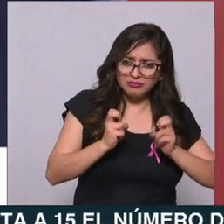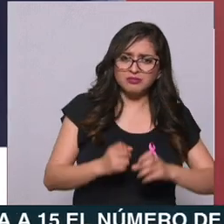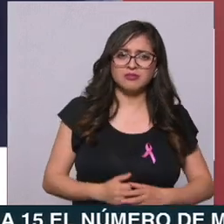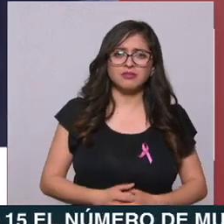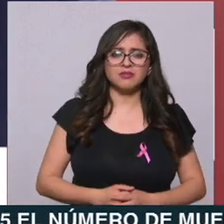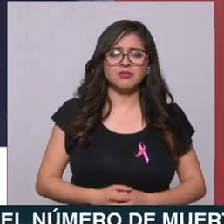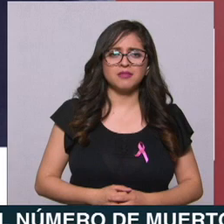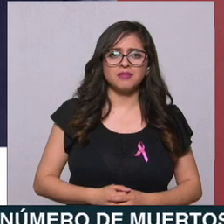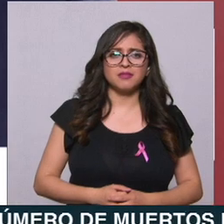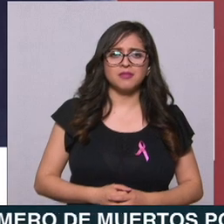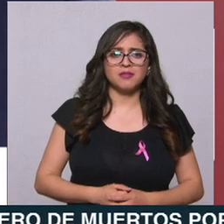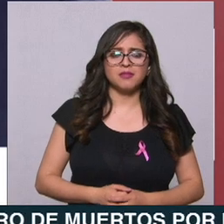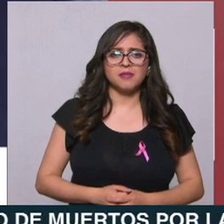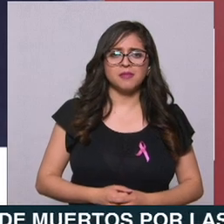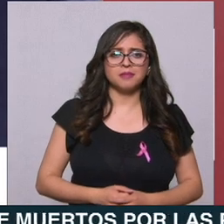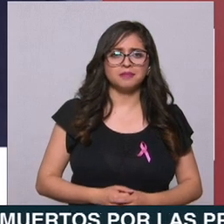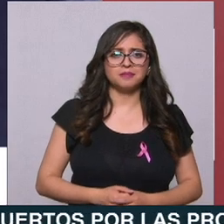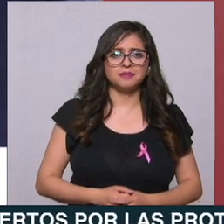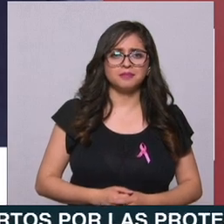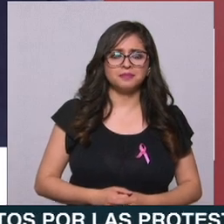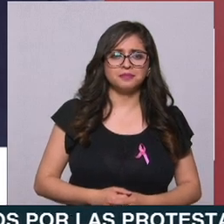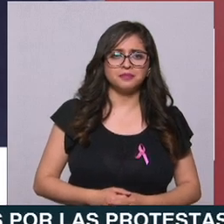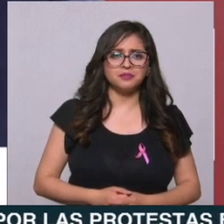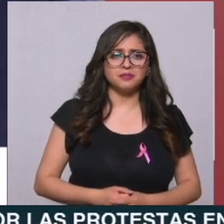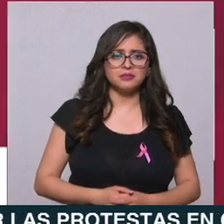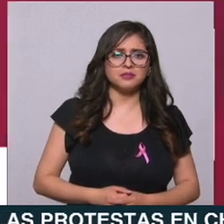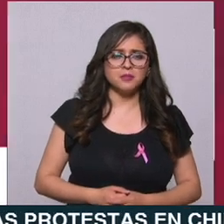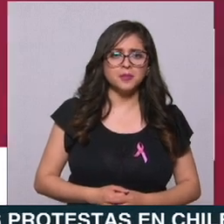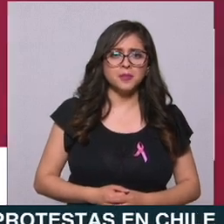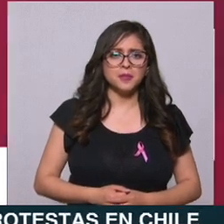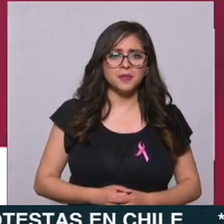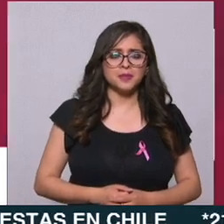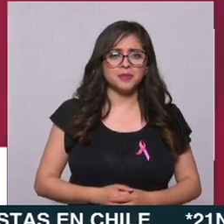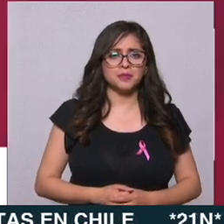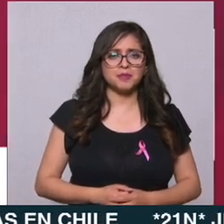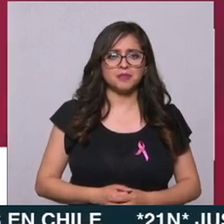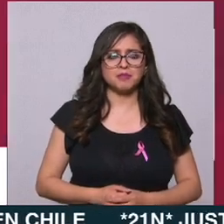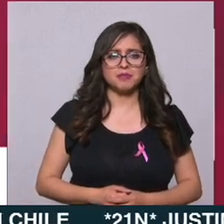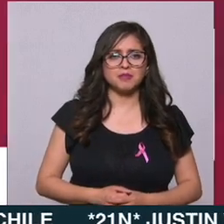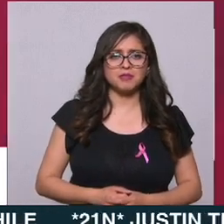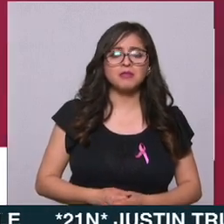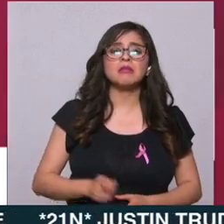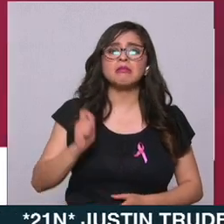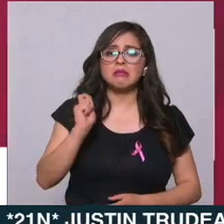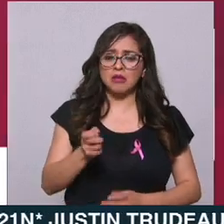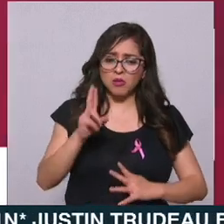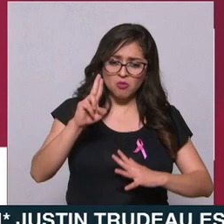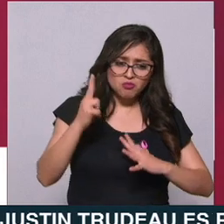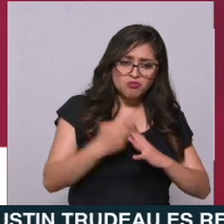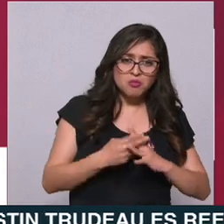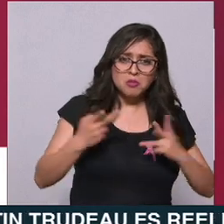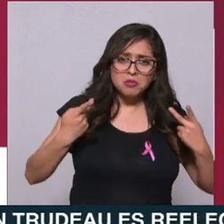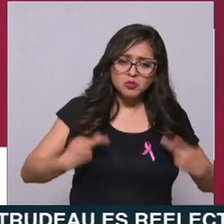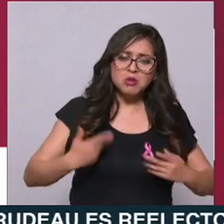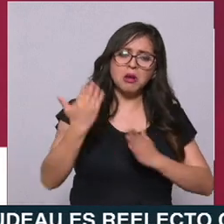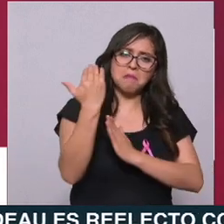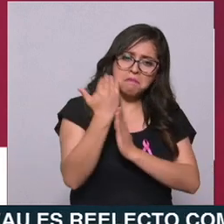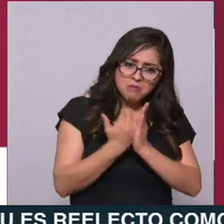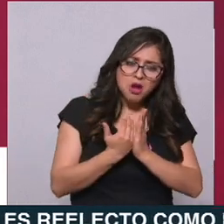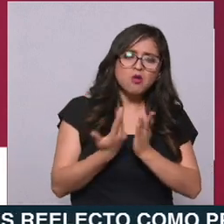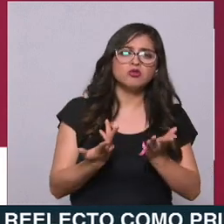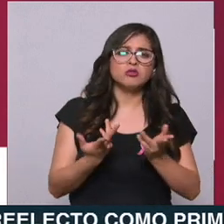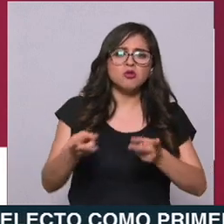que bajen los homicidios, que bajen los robos, que bajen